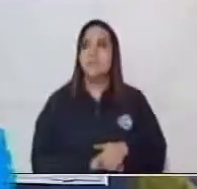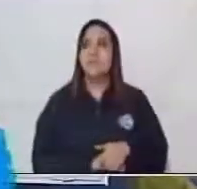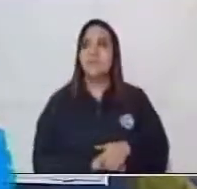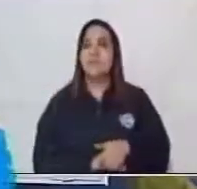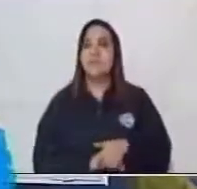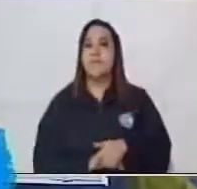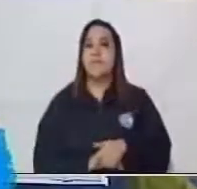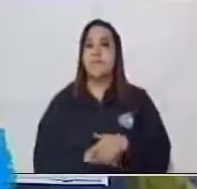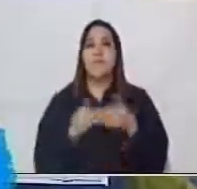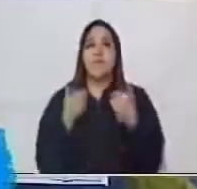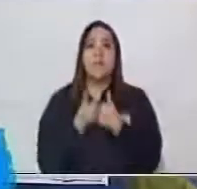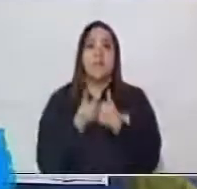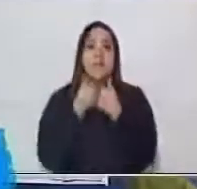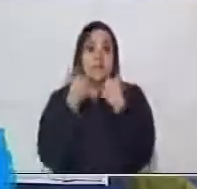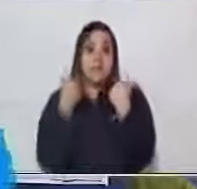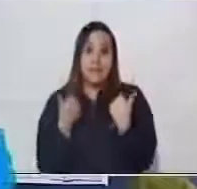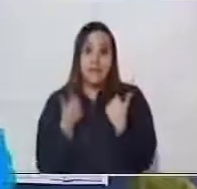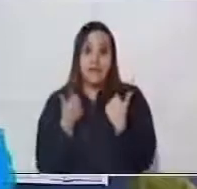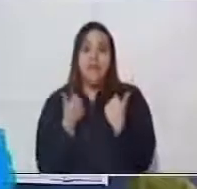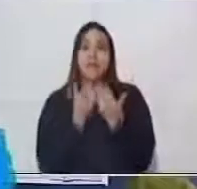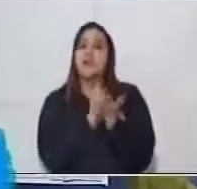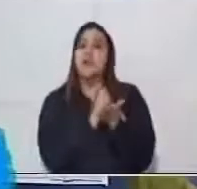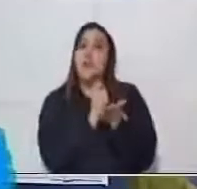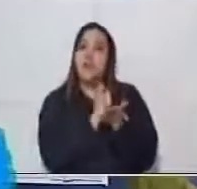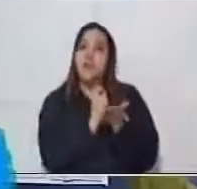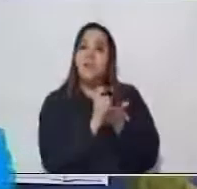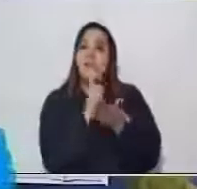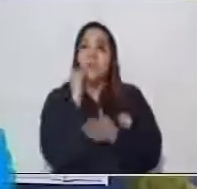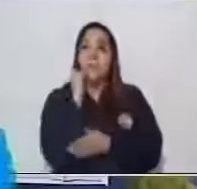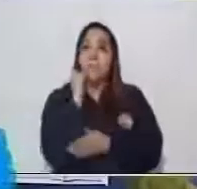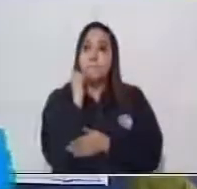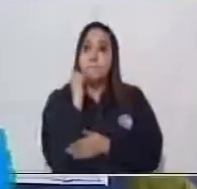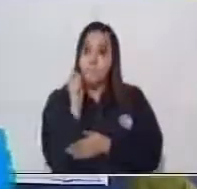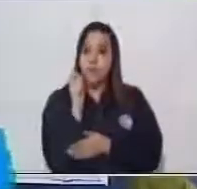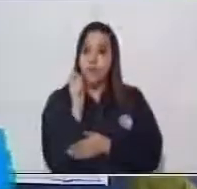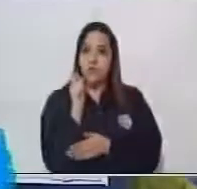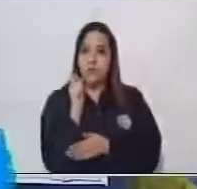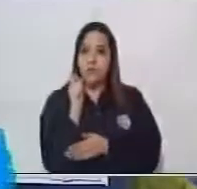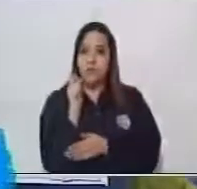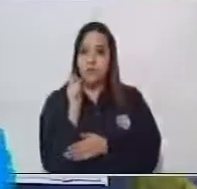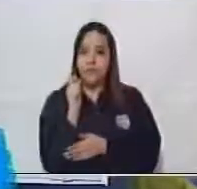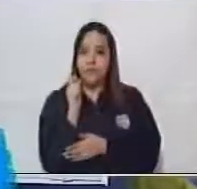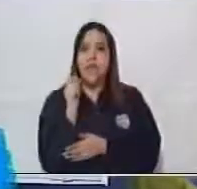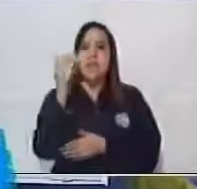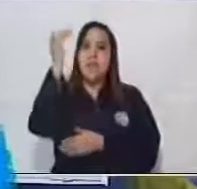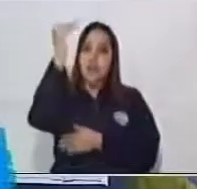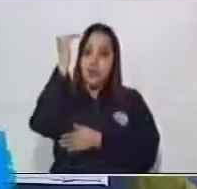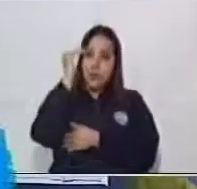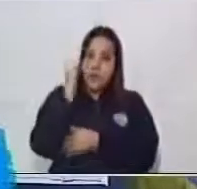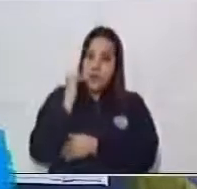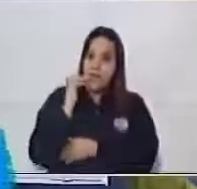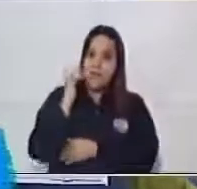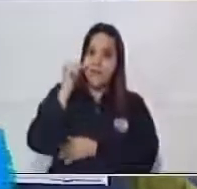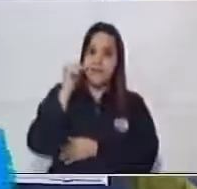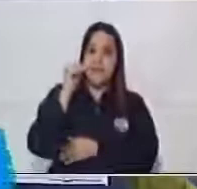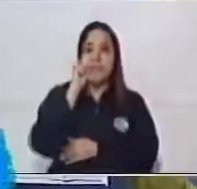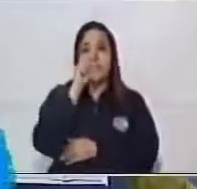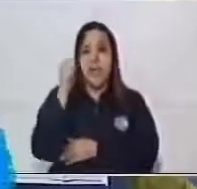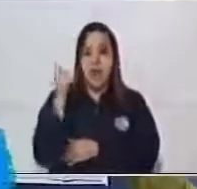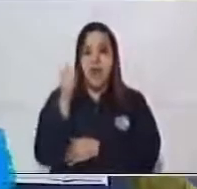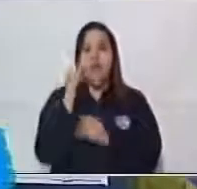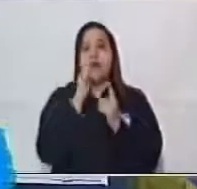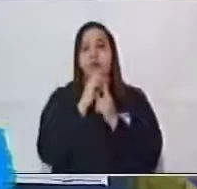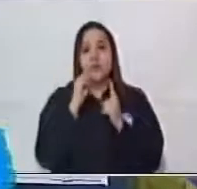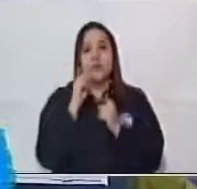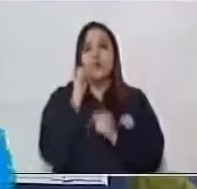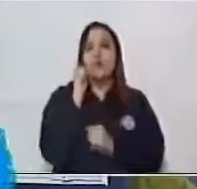separarla. Entonces vamos a colocar un punto y vamos a continuar en la siguiente línea, es decir, un punto y